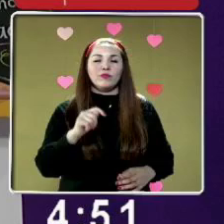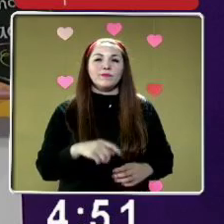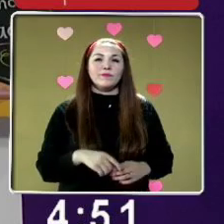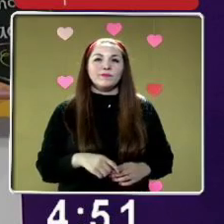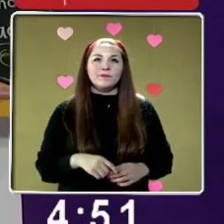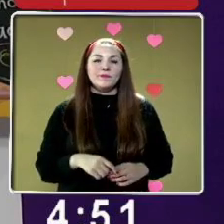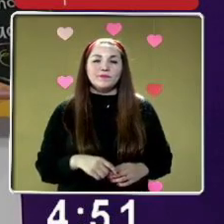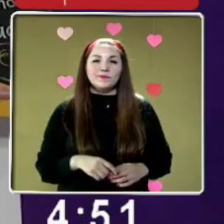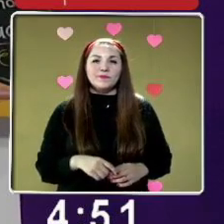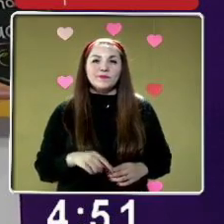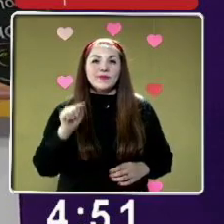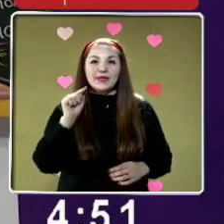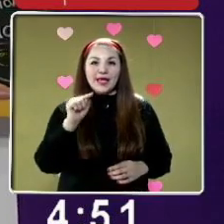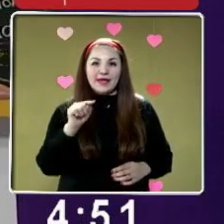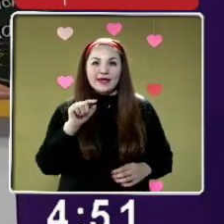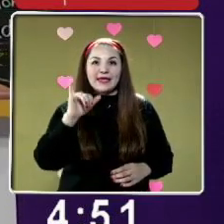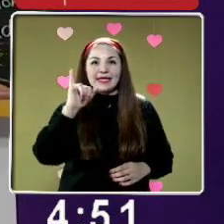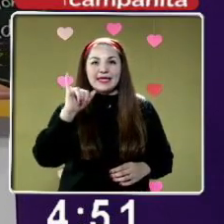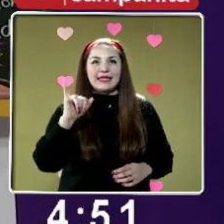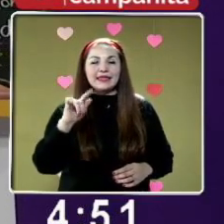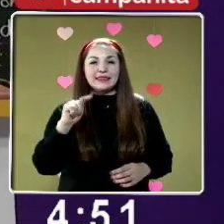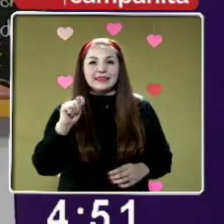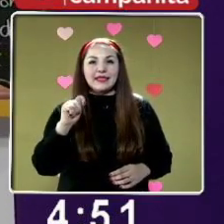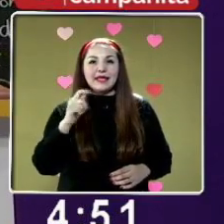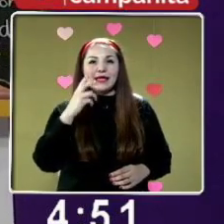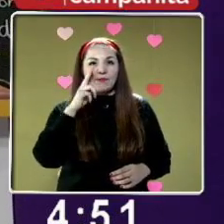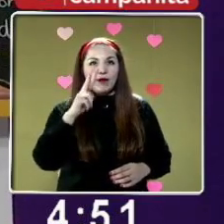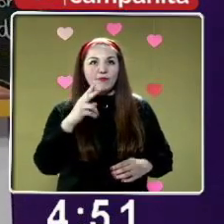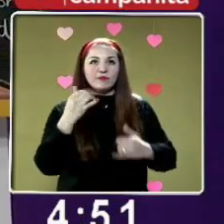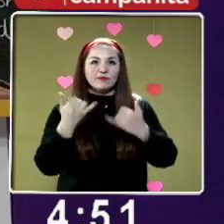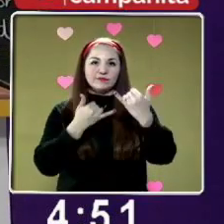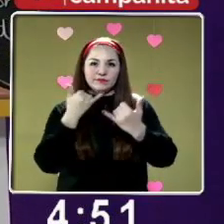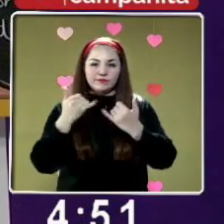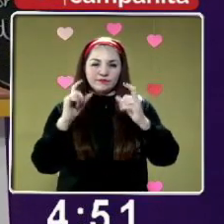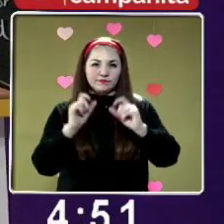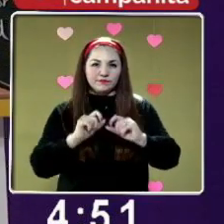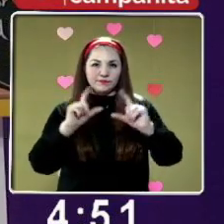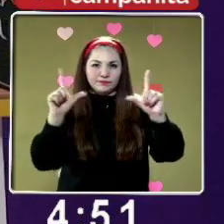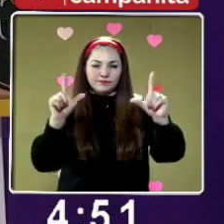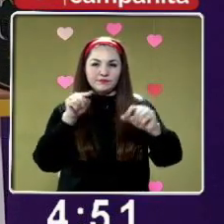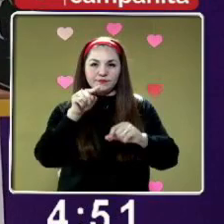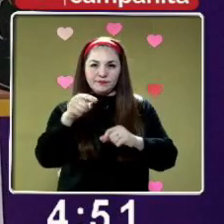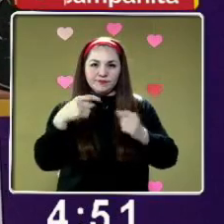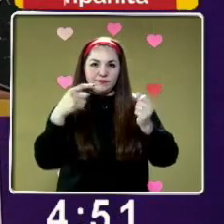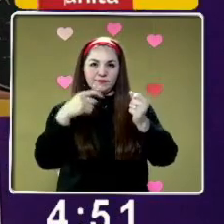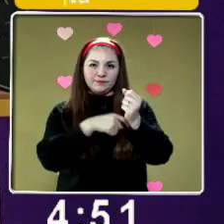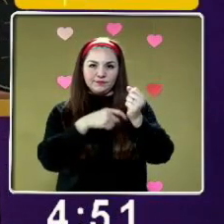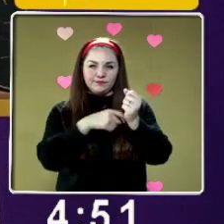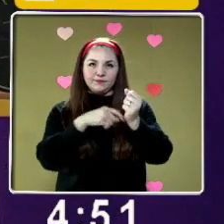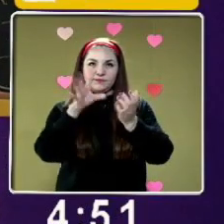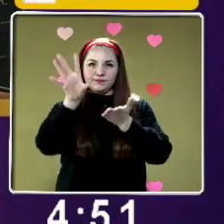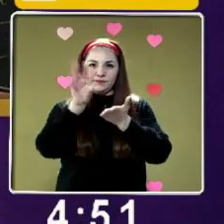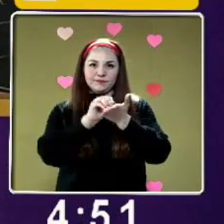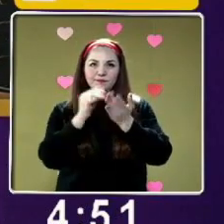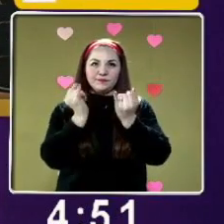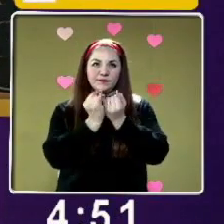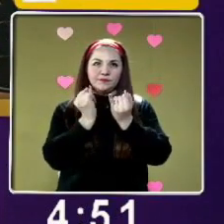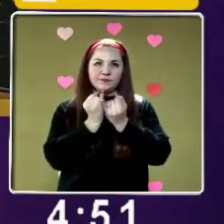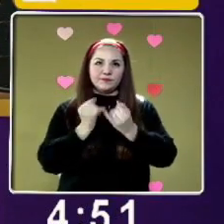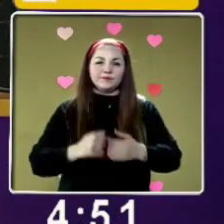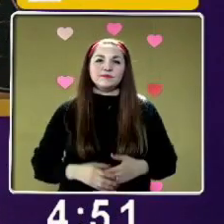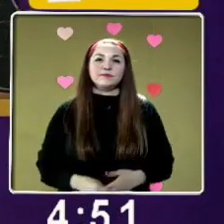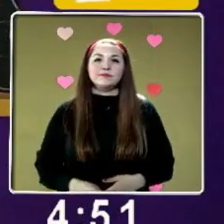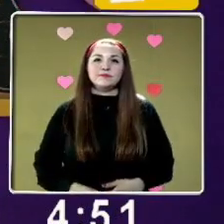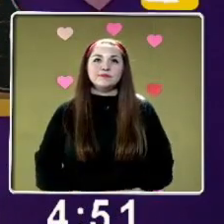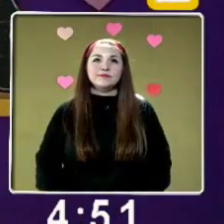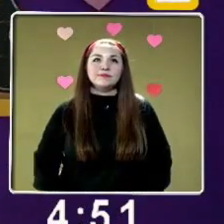www.kahoot.it y posteriormente la maestra les va a proyectar un pequeño código para que tú te empieces a registrar. Déjeme lo pongo, maestra, para que ya lo puedan